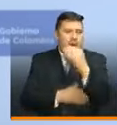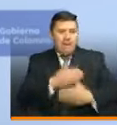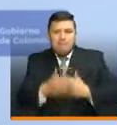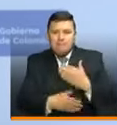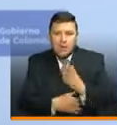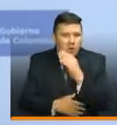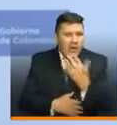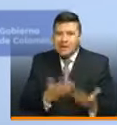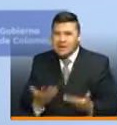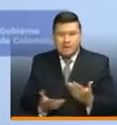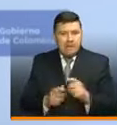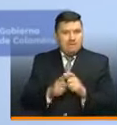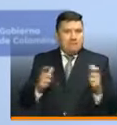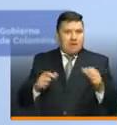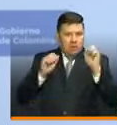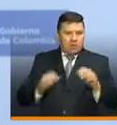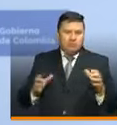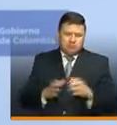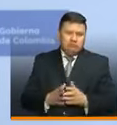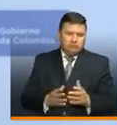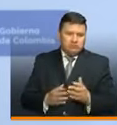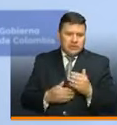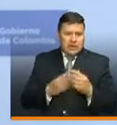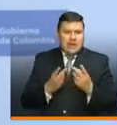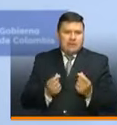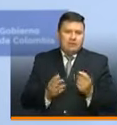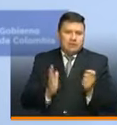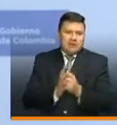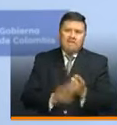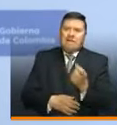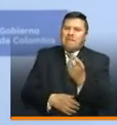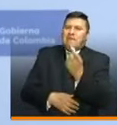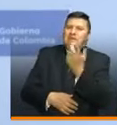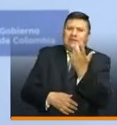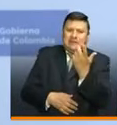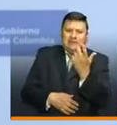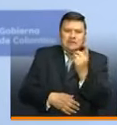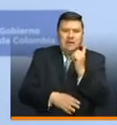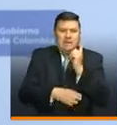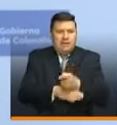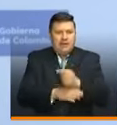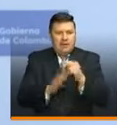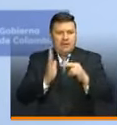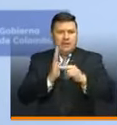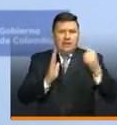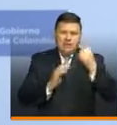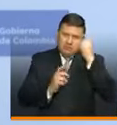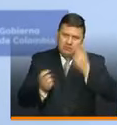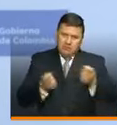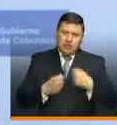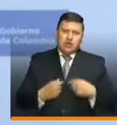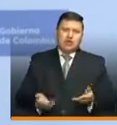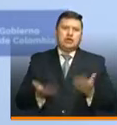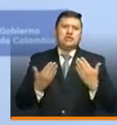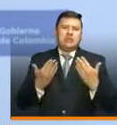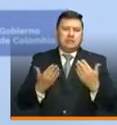cada día por tener mayor capacidad de hacer testeos masivos, en ausencia de dispositivos de tecnología inteligente que nos permita